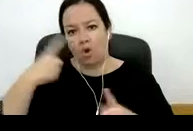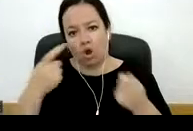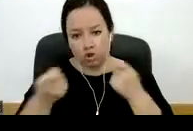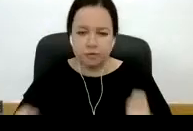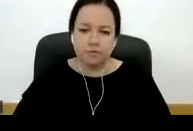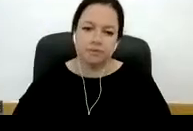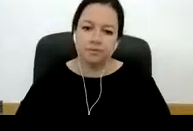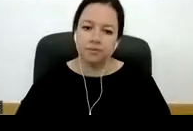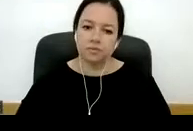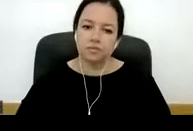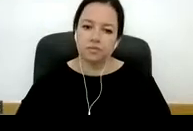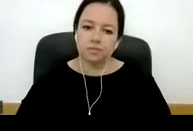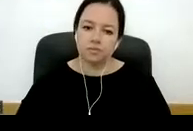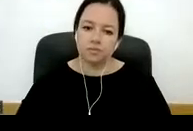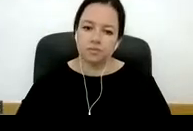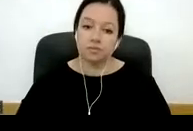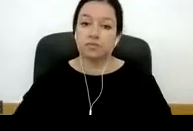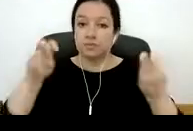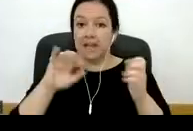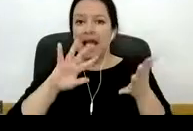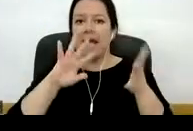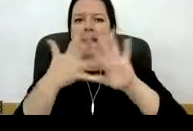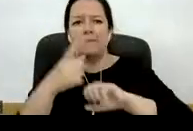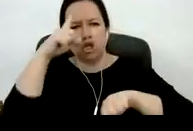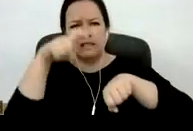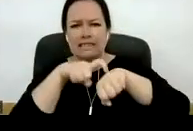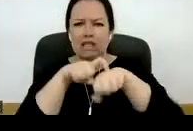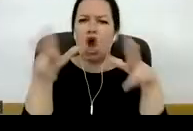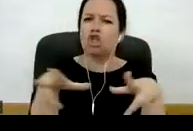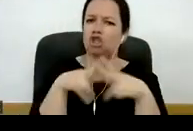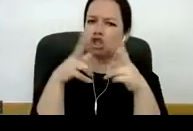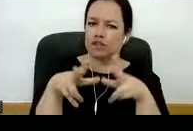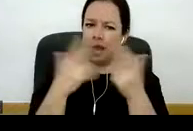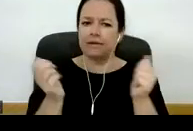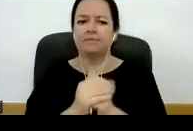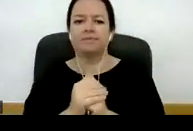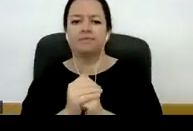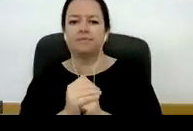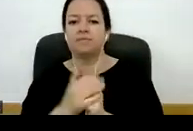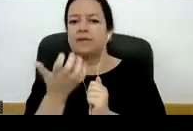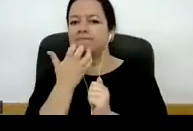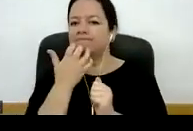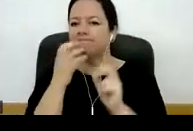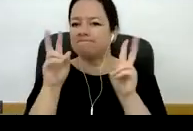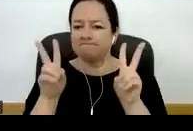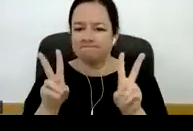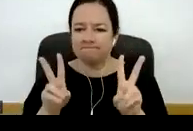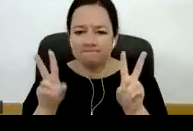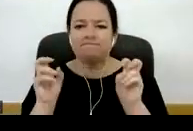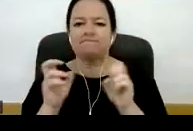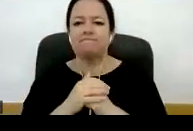importante. Y respecto a los cambios psicosociales, pues hay cambios más, más a nivel